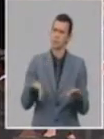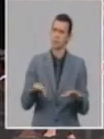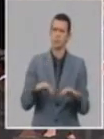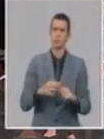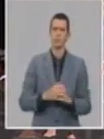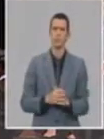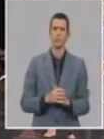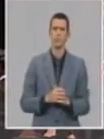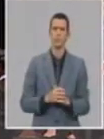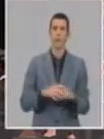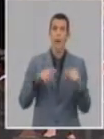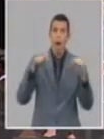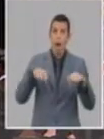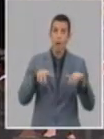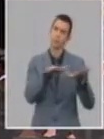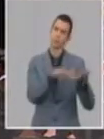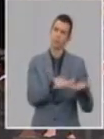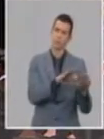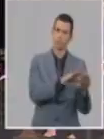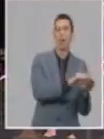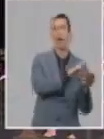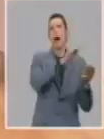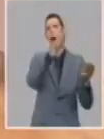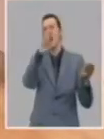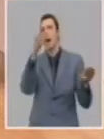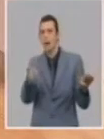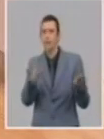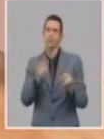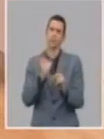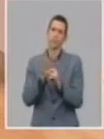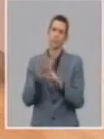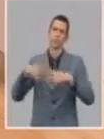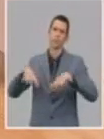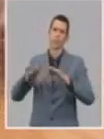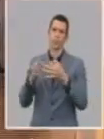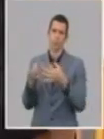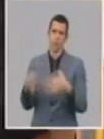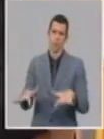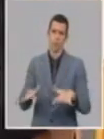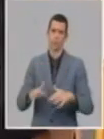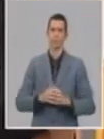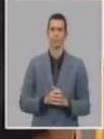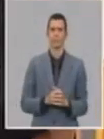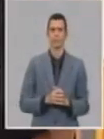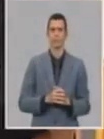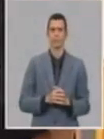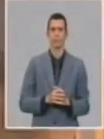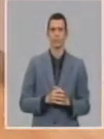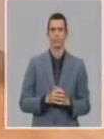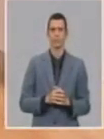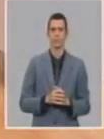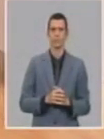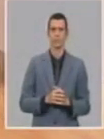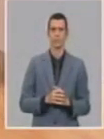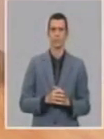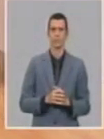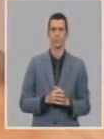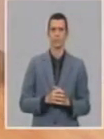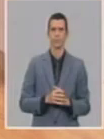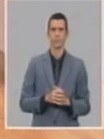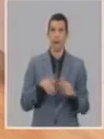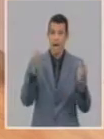desde los pagos por la liquidación del impuesto sobre ingresos personales estaba en plena campaña y